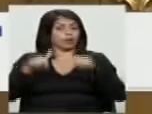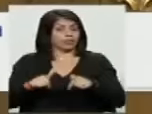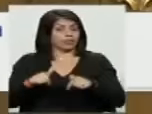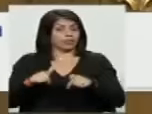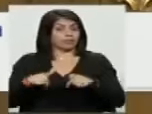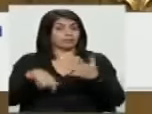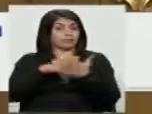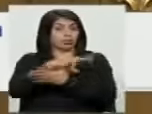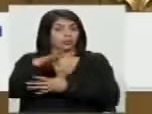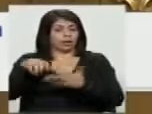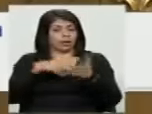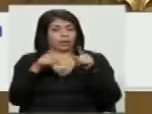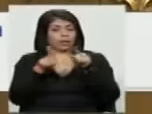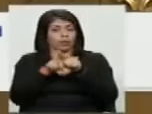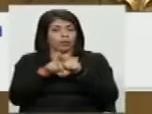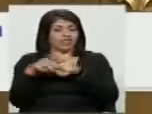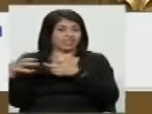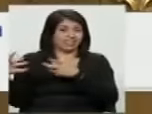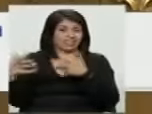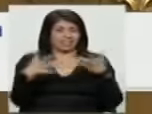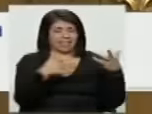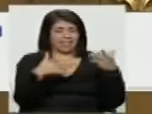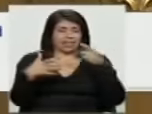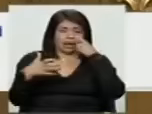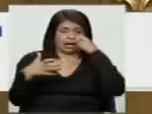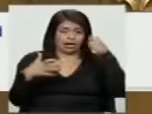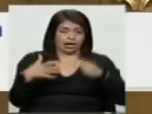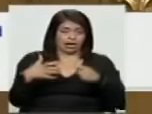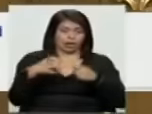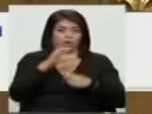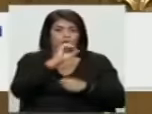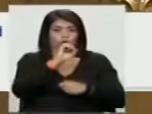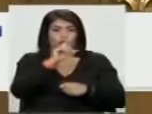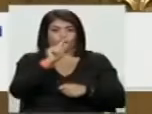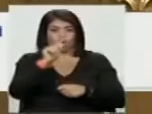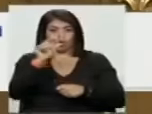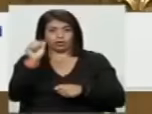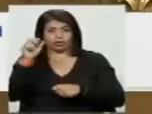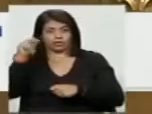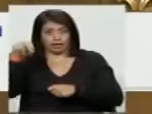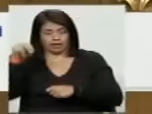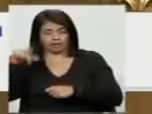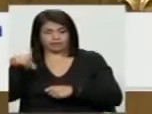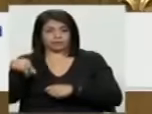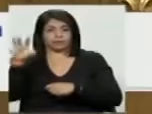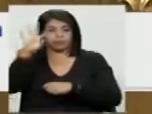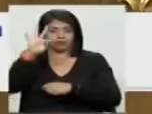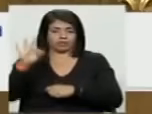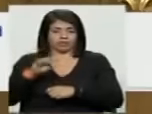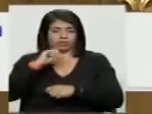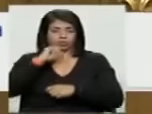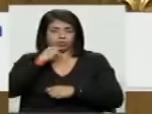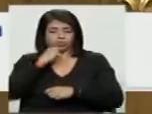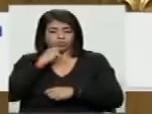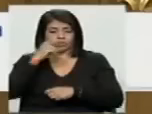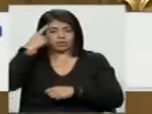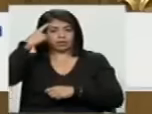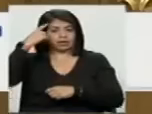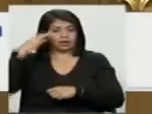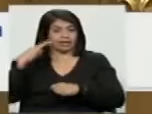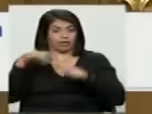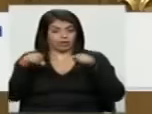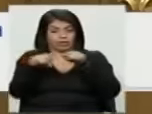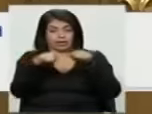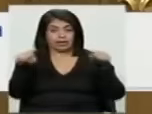guerra en Ucrania, entre el bloque de la OTAN y la Federación Rusa, creo que es el